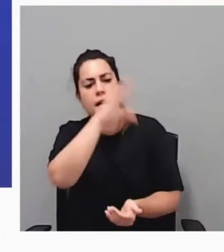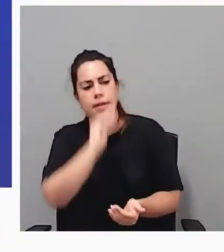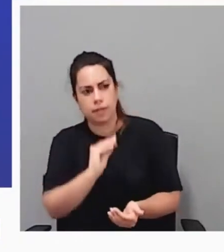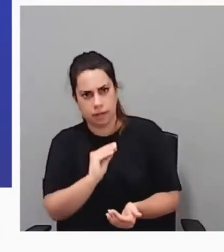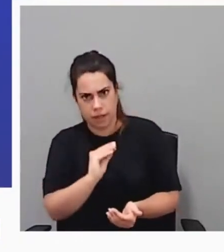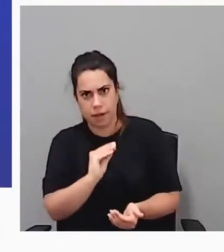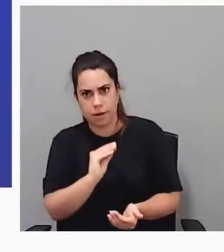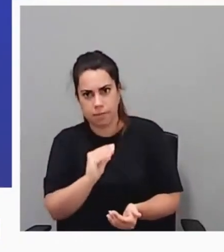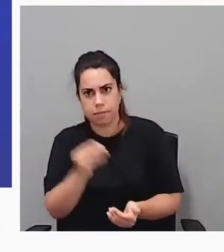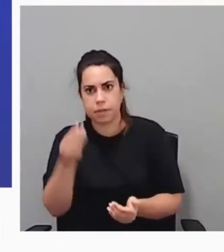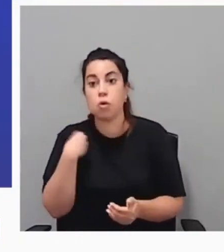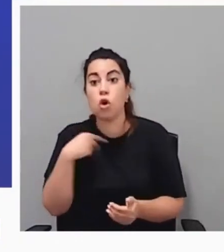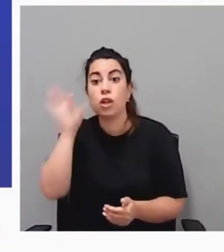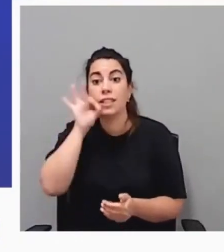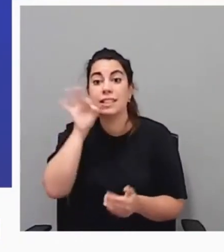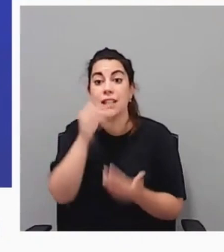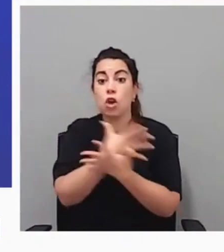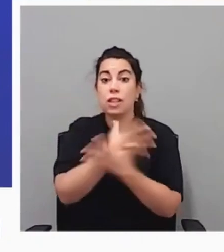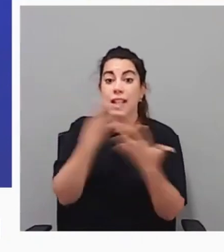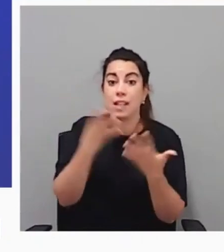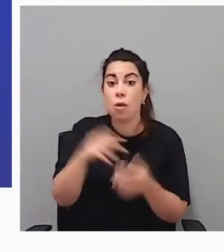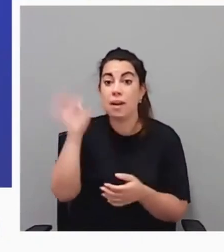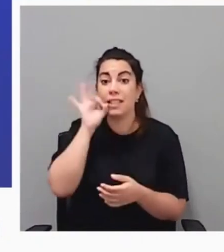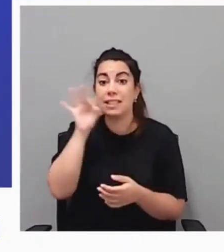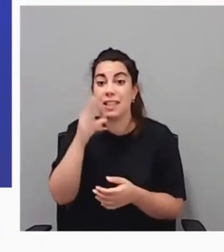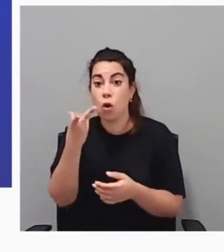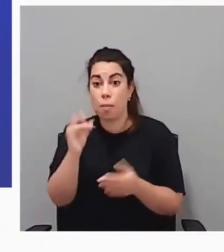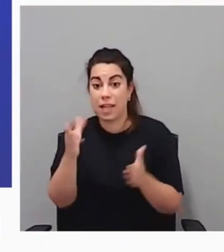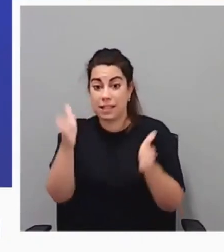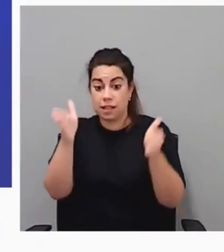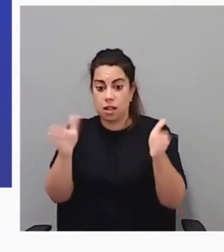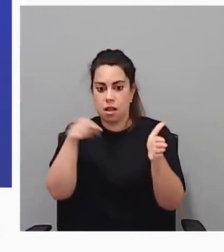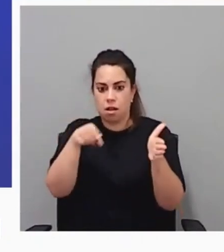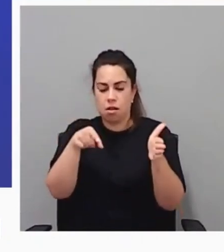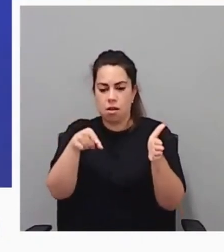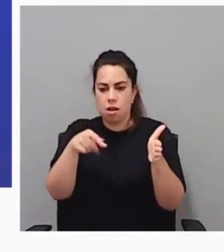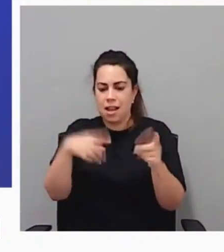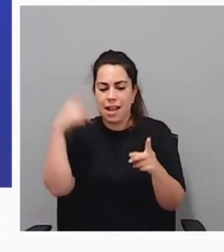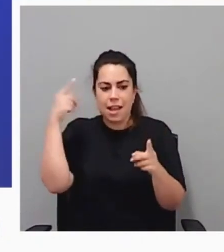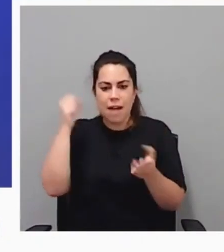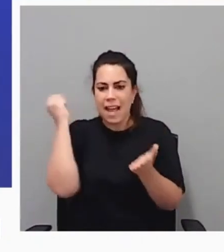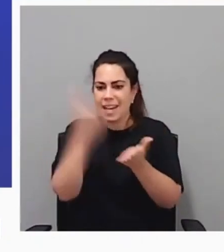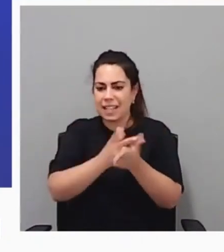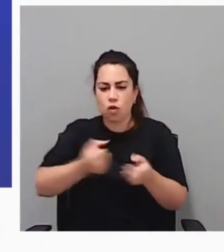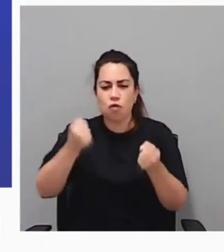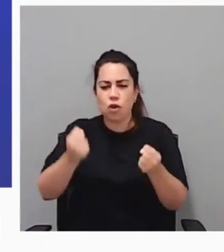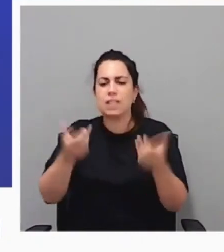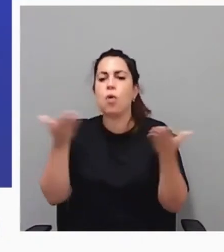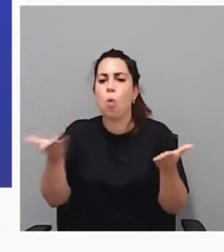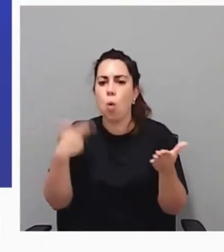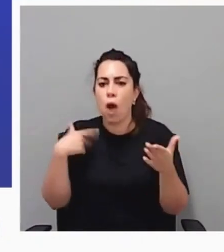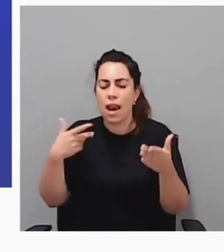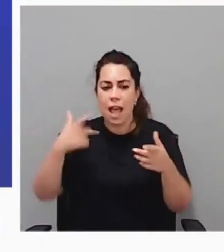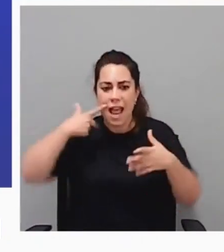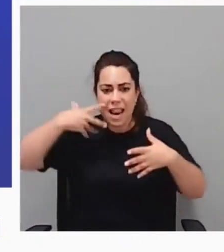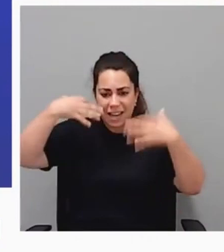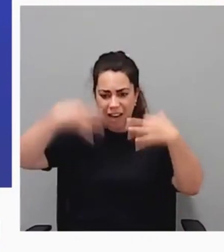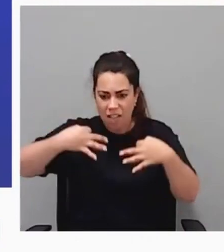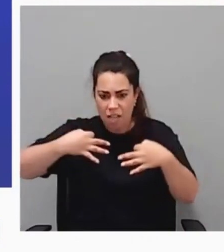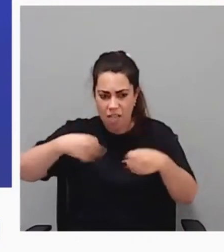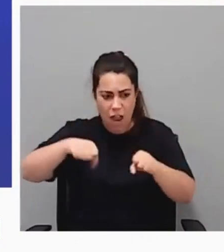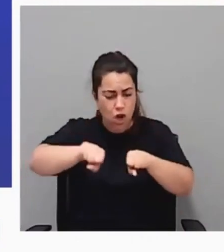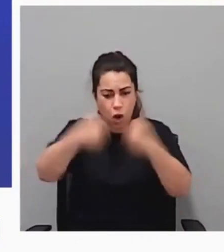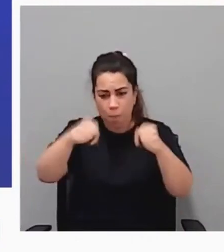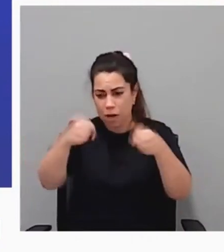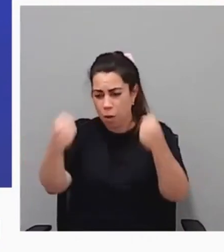en el siglo XIX y en el siglo XX es romper la realidad en trozos, el reduccionismo. ¿De qué están hechas las cosas? Y aparte,